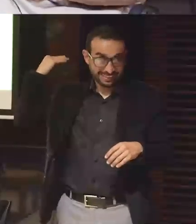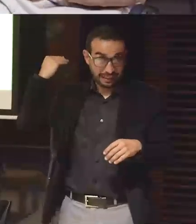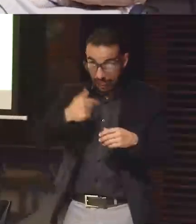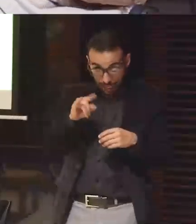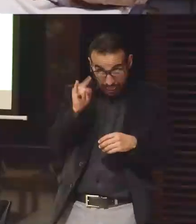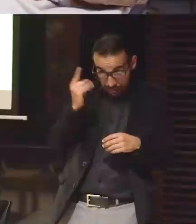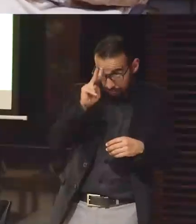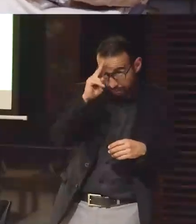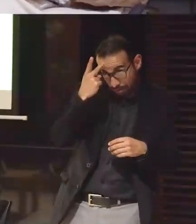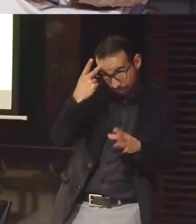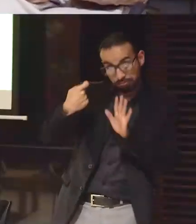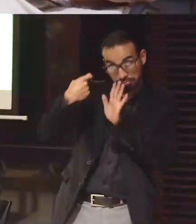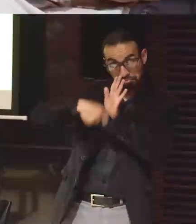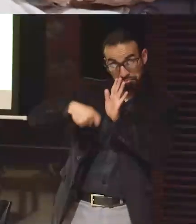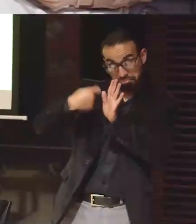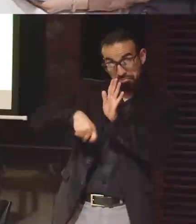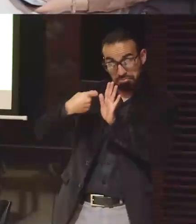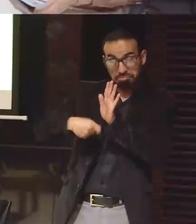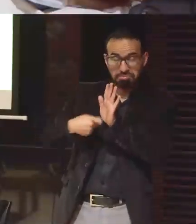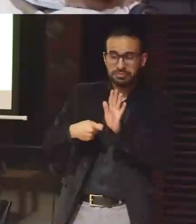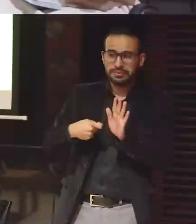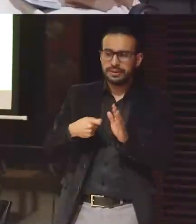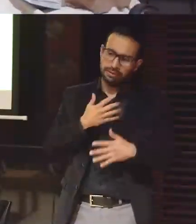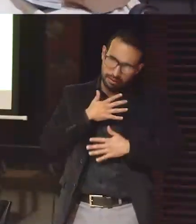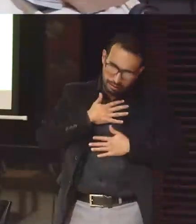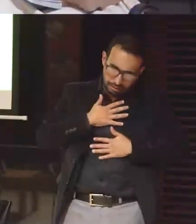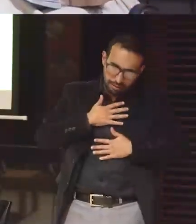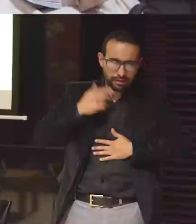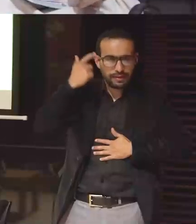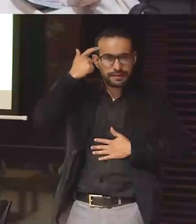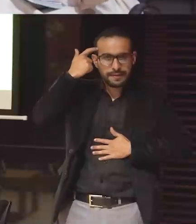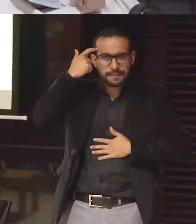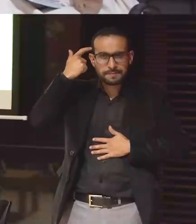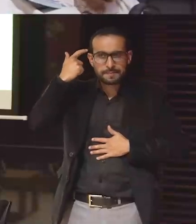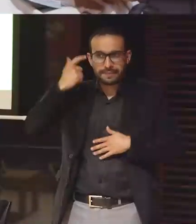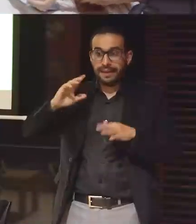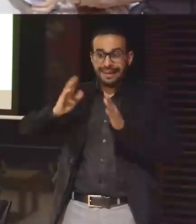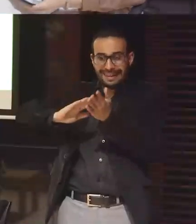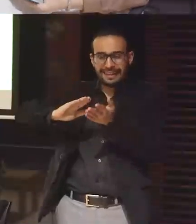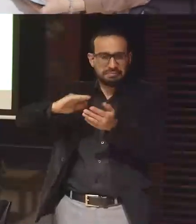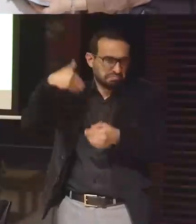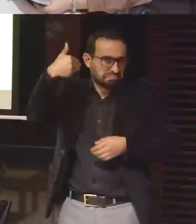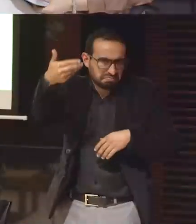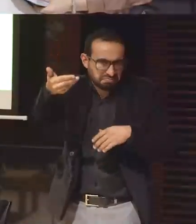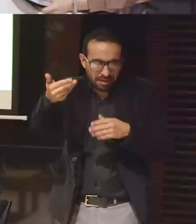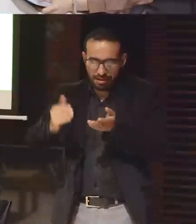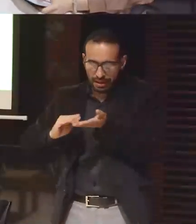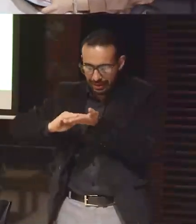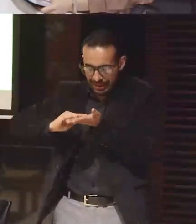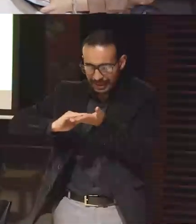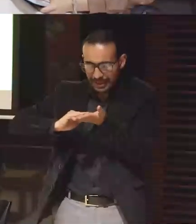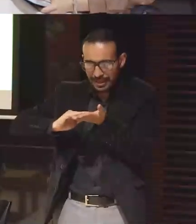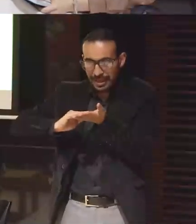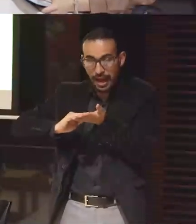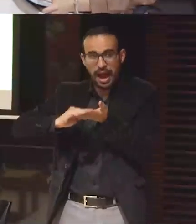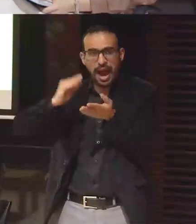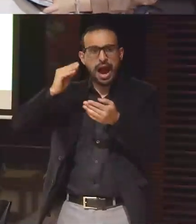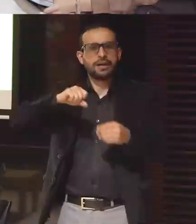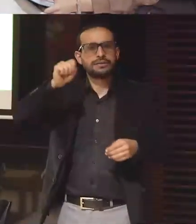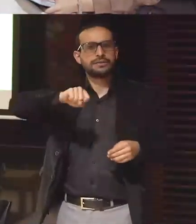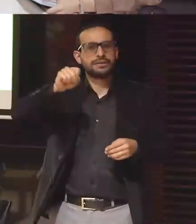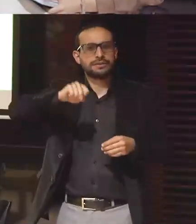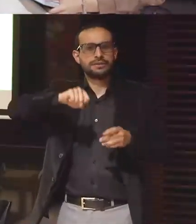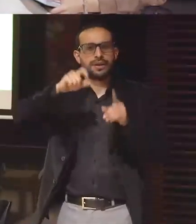la visión que tengo es que a manera de reparación se ha pensado en la cultura como una manera de